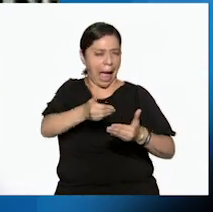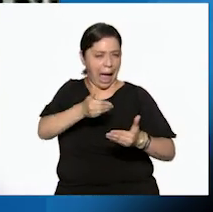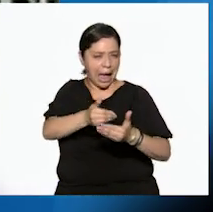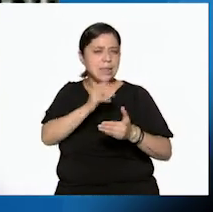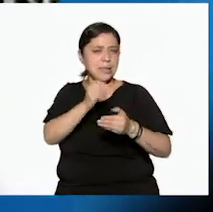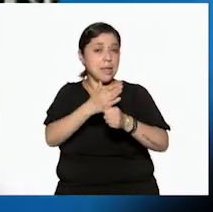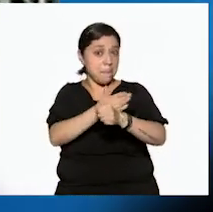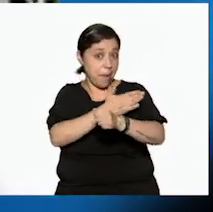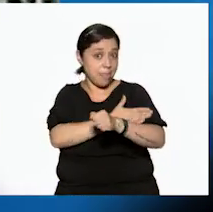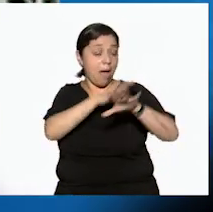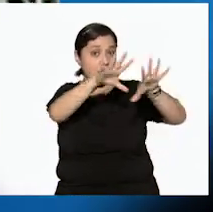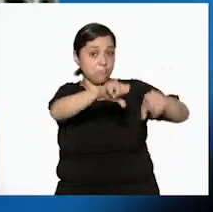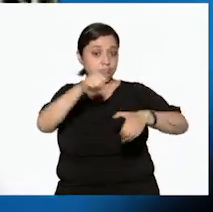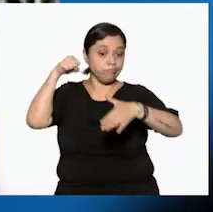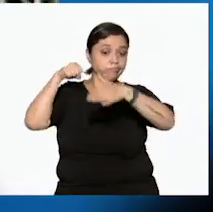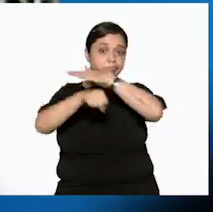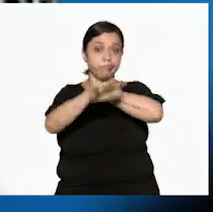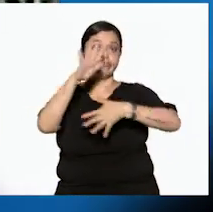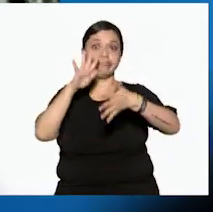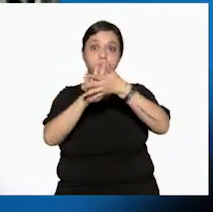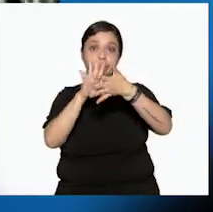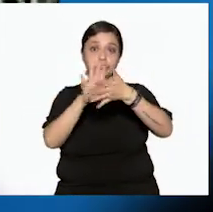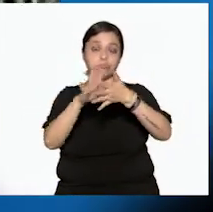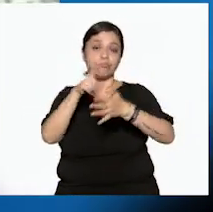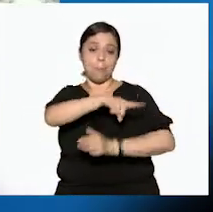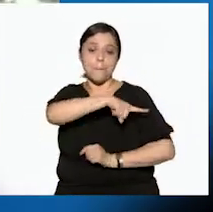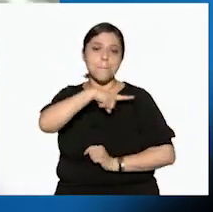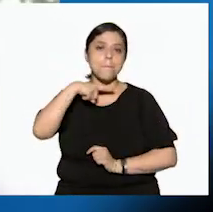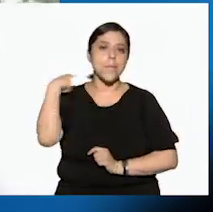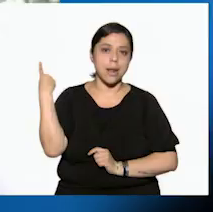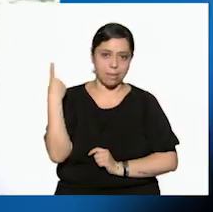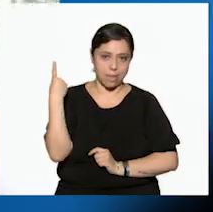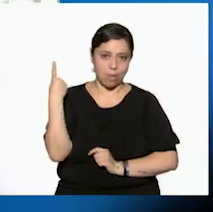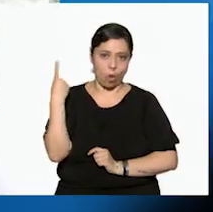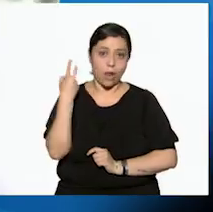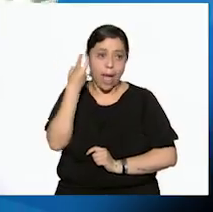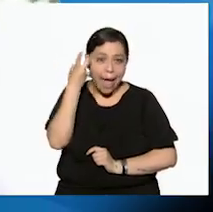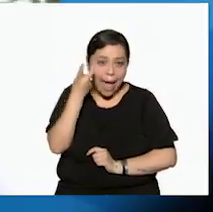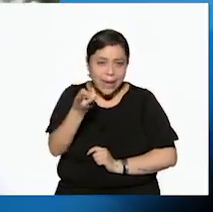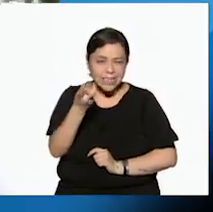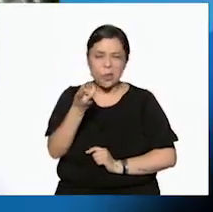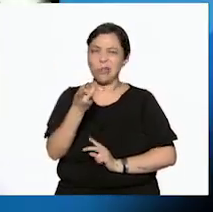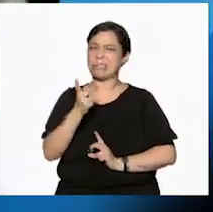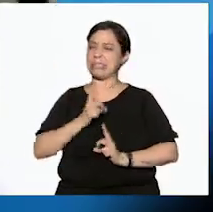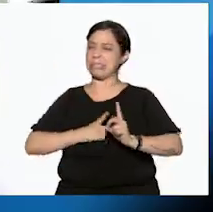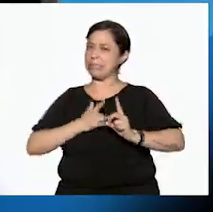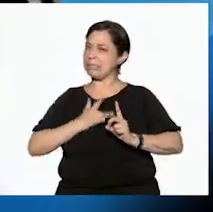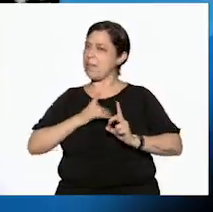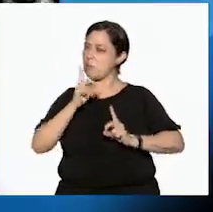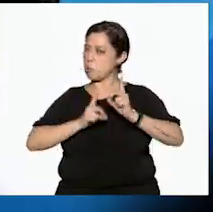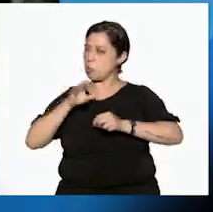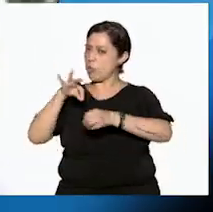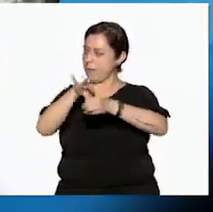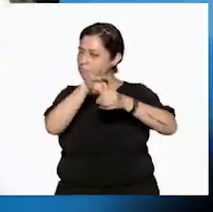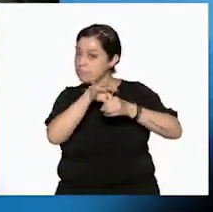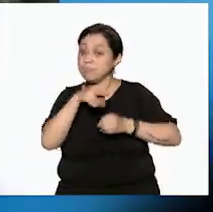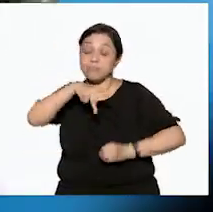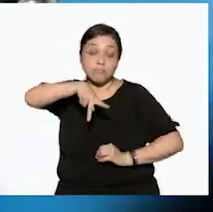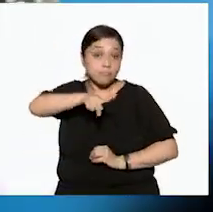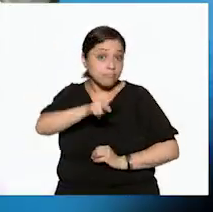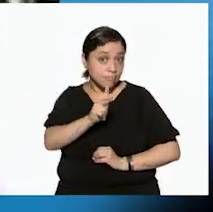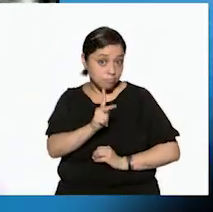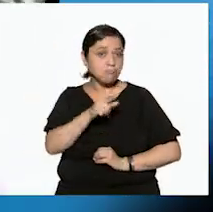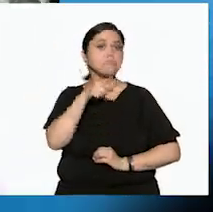Madero fue encarcelado y resultó perdedor de unas elecciones bastante sospechosas. No obstante,